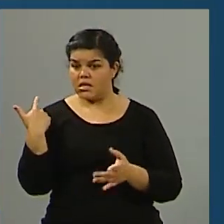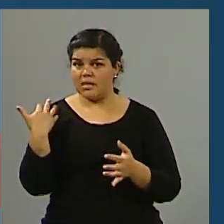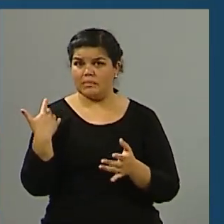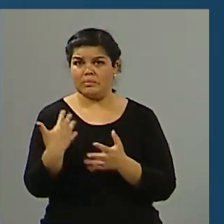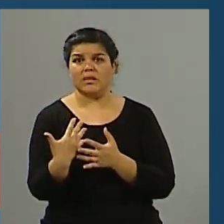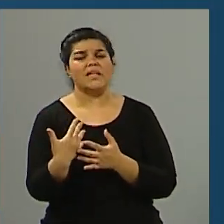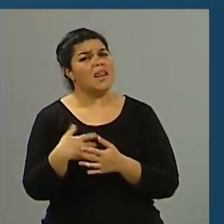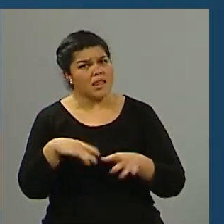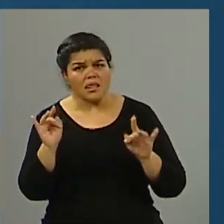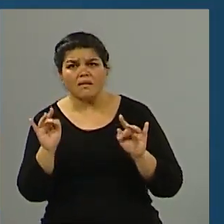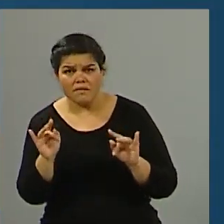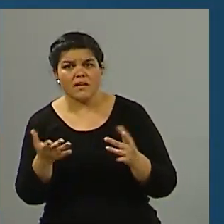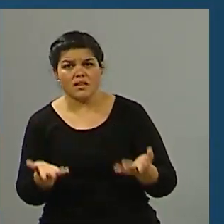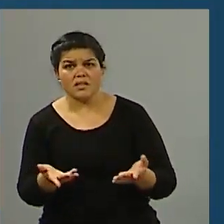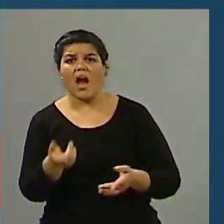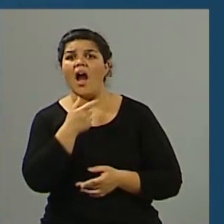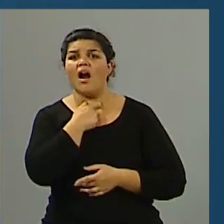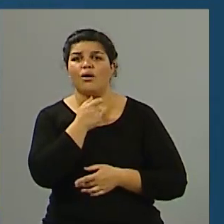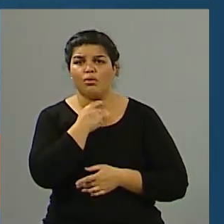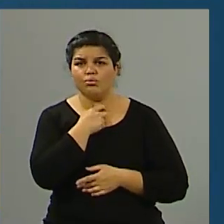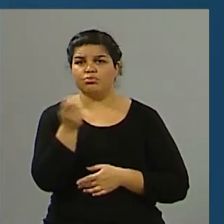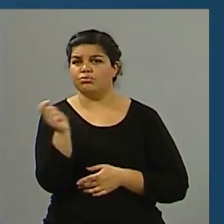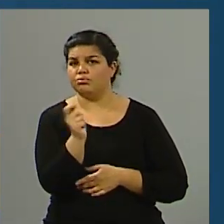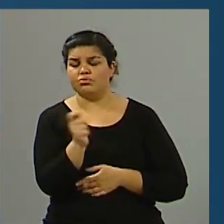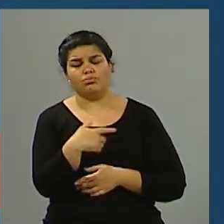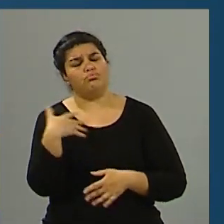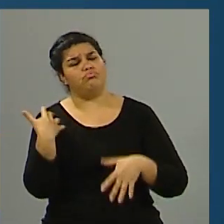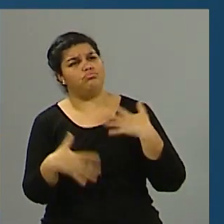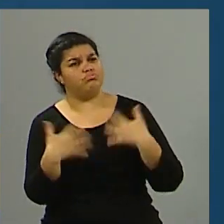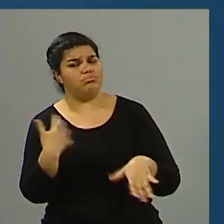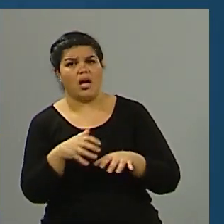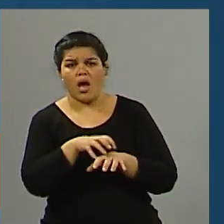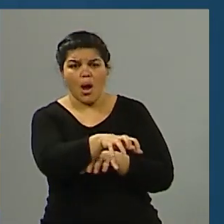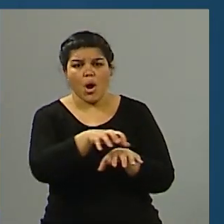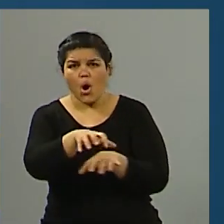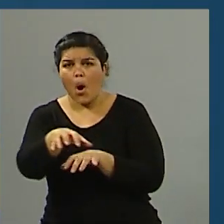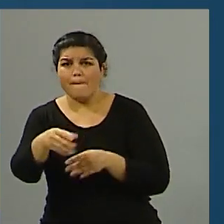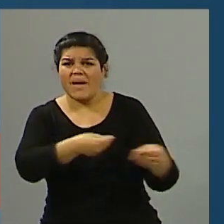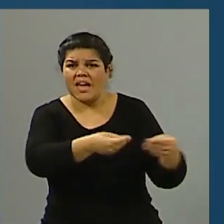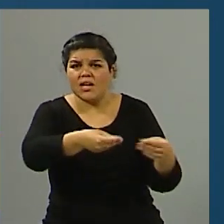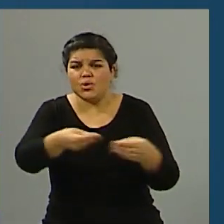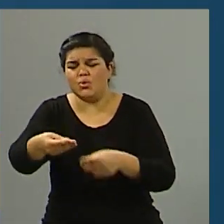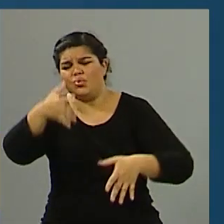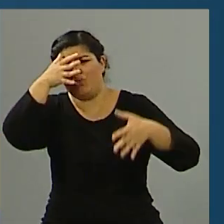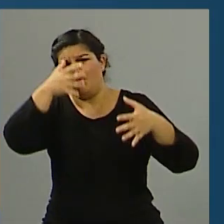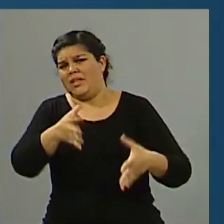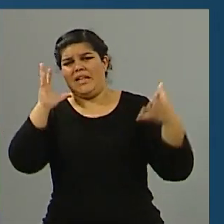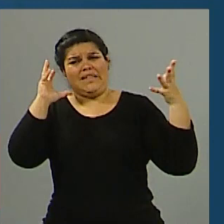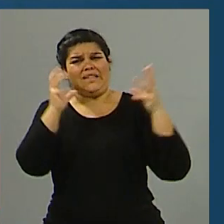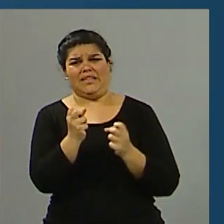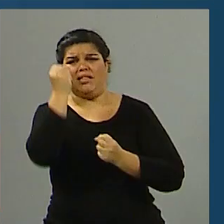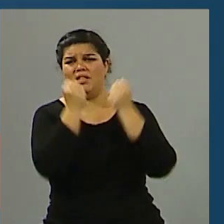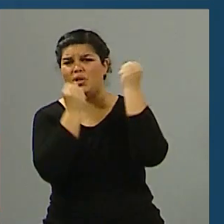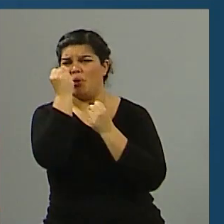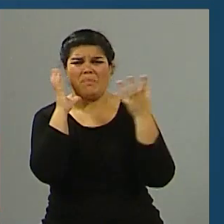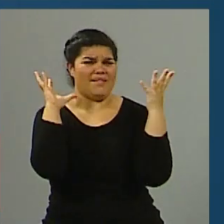meses que el mes de agosto creo que el comerciante no se lo va a olvidar nunca, Así que bueno, y sobre esto,